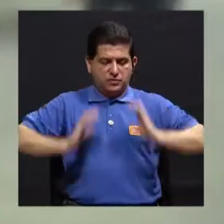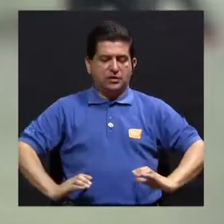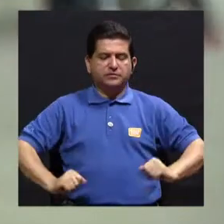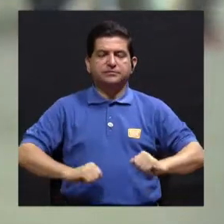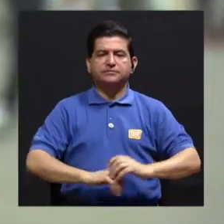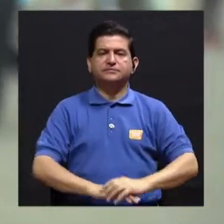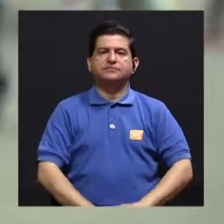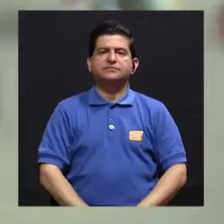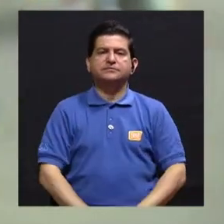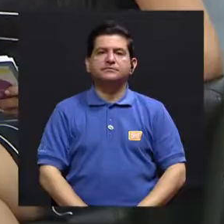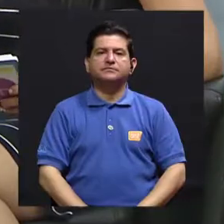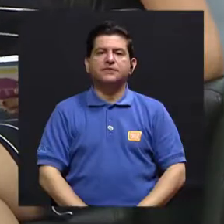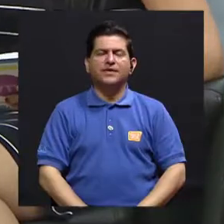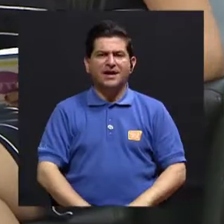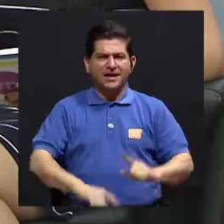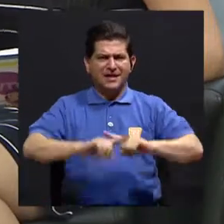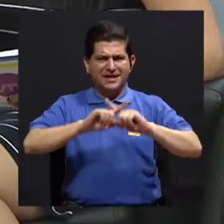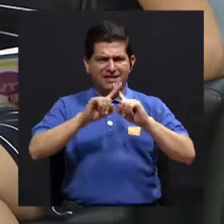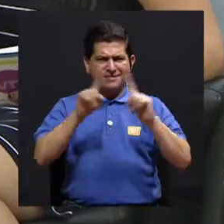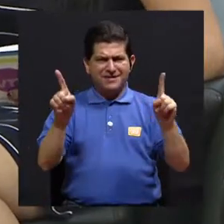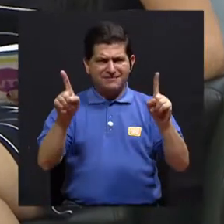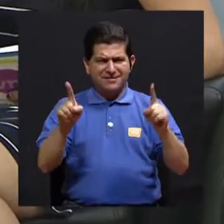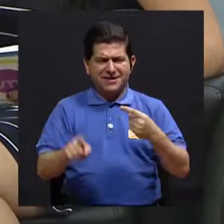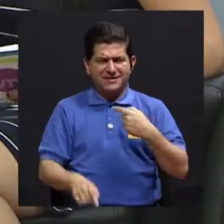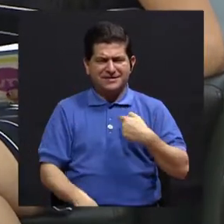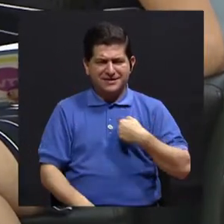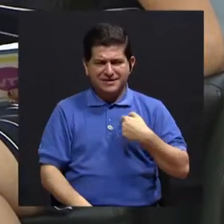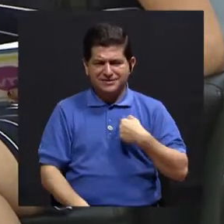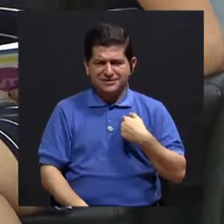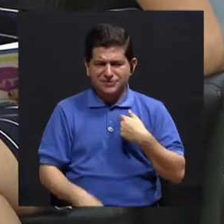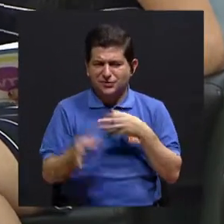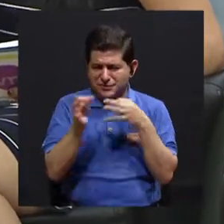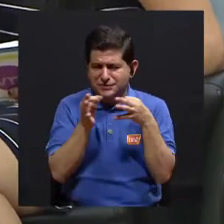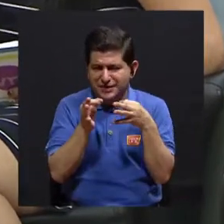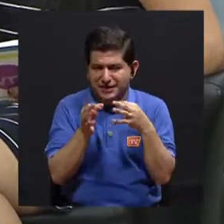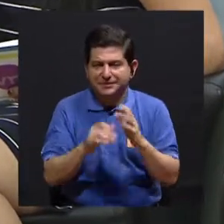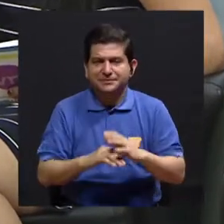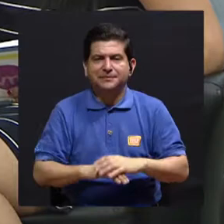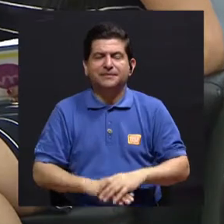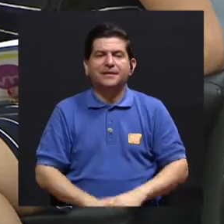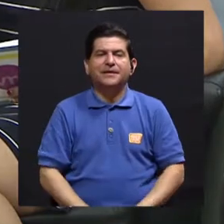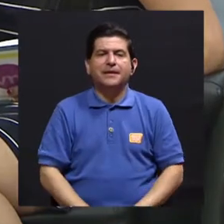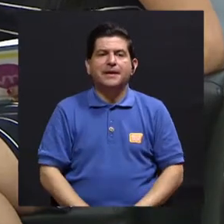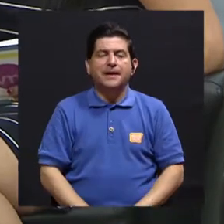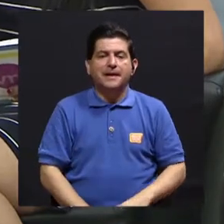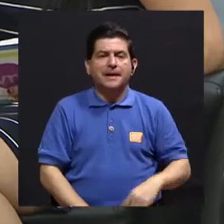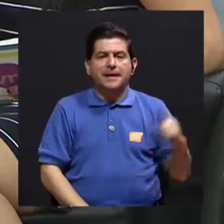corporales. Hay diferentes, a ver si me logro explicar, hay diferentes